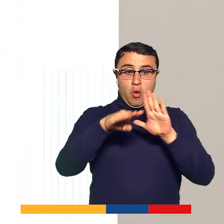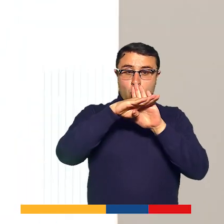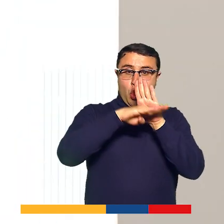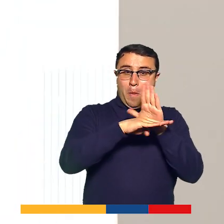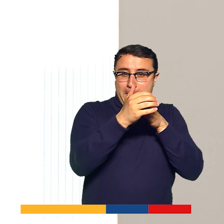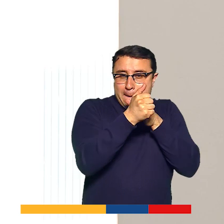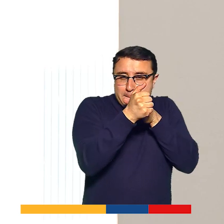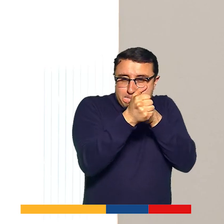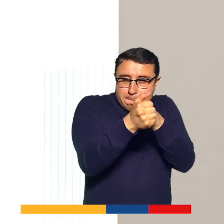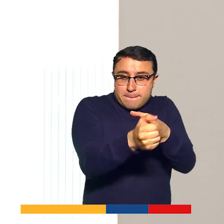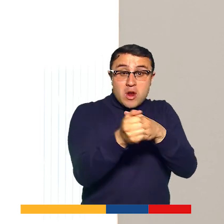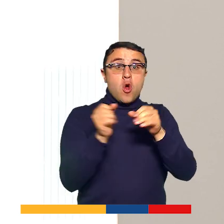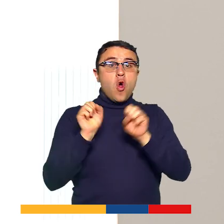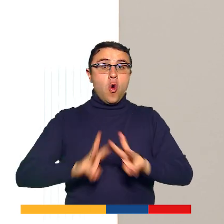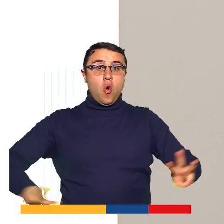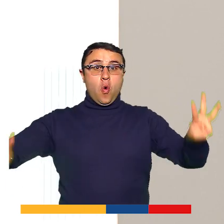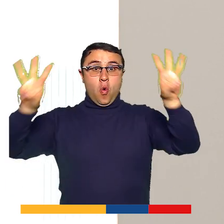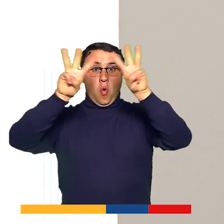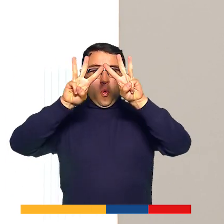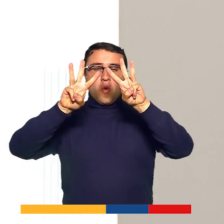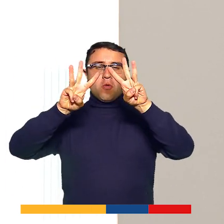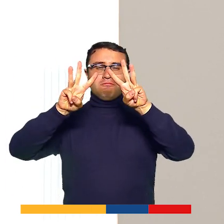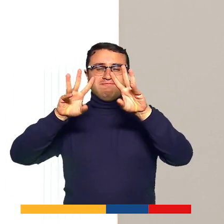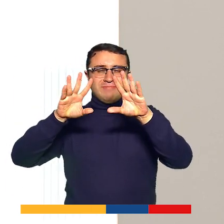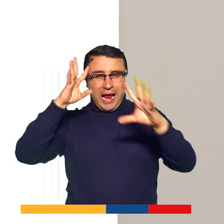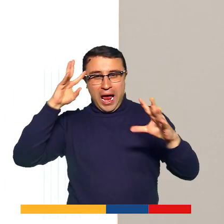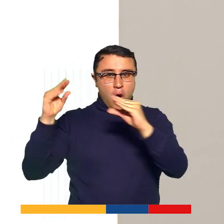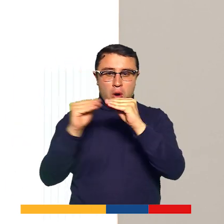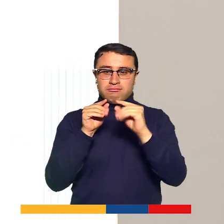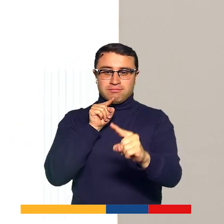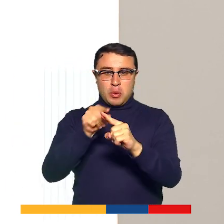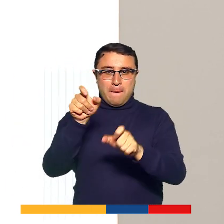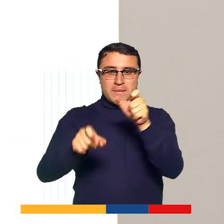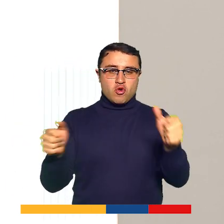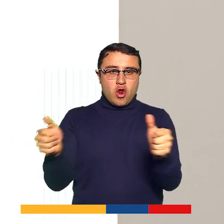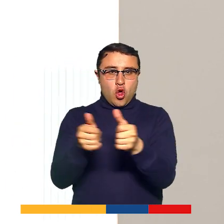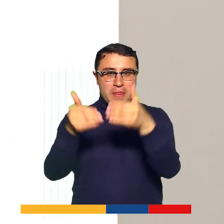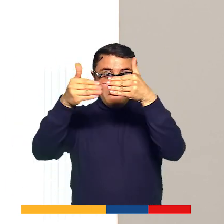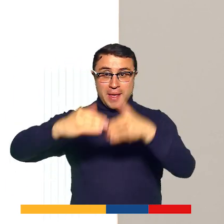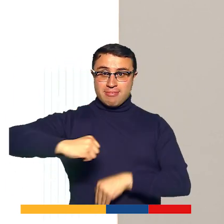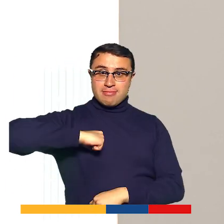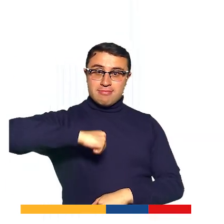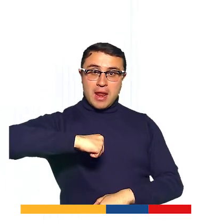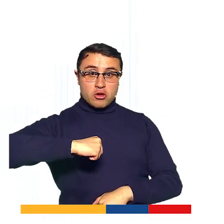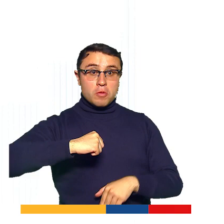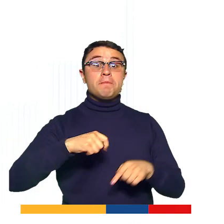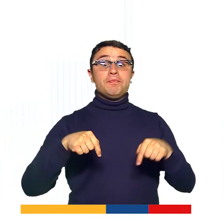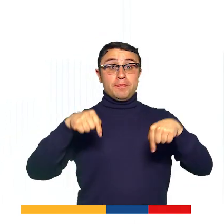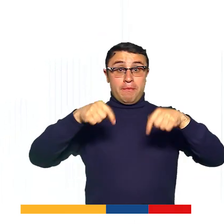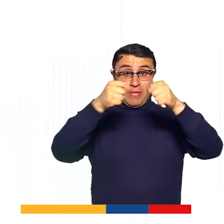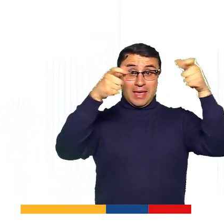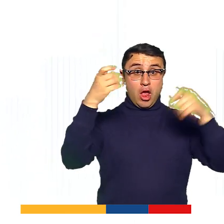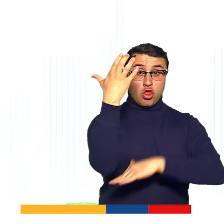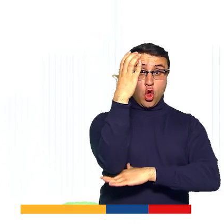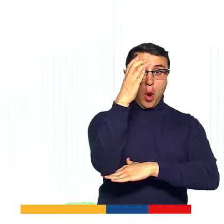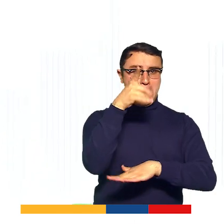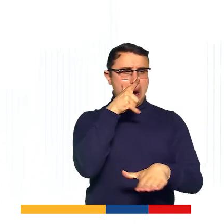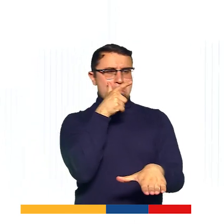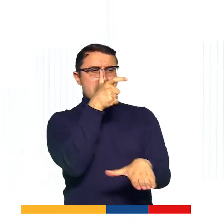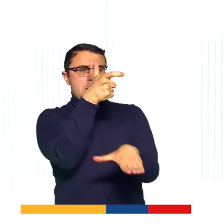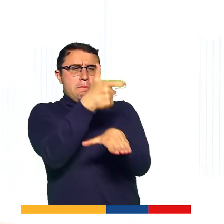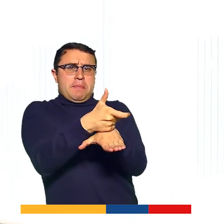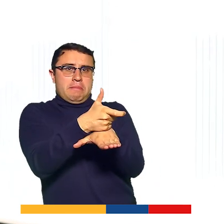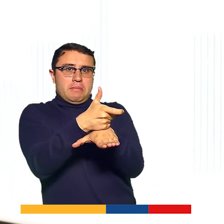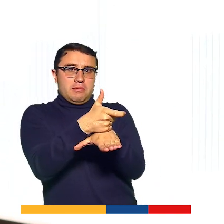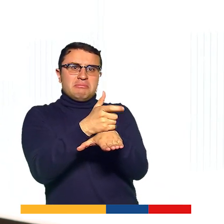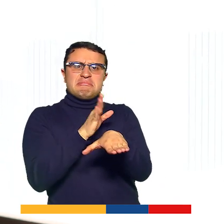la adición del protocolo facultativo de la Convención sobre los Derechos de las Personas con Discapacidad. El Estado colombiano tendrá